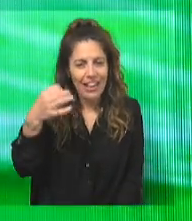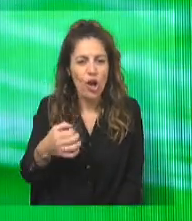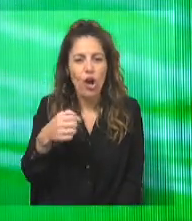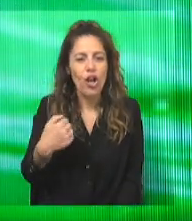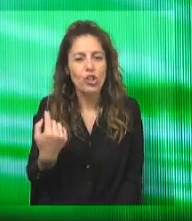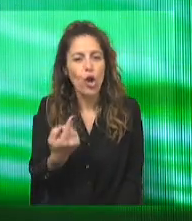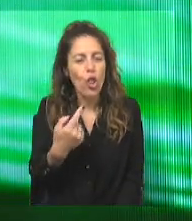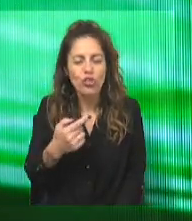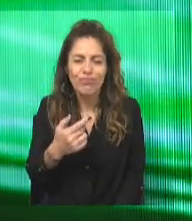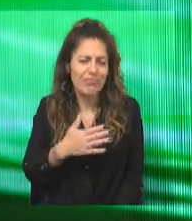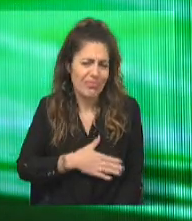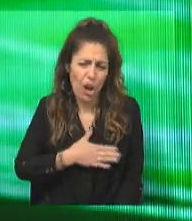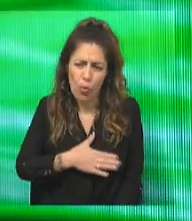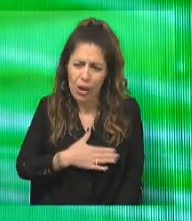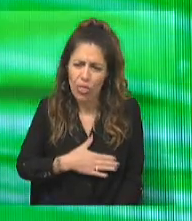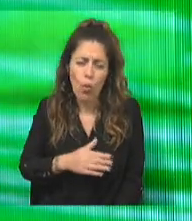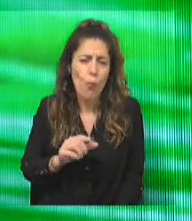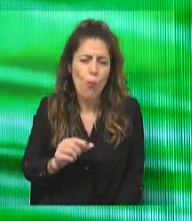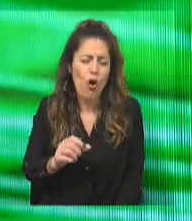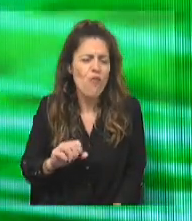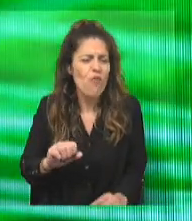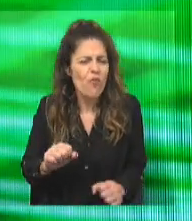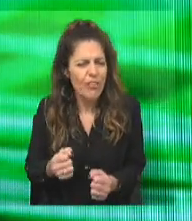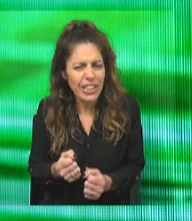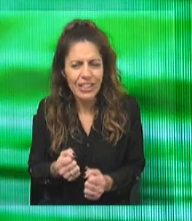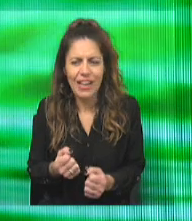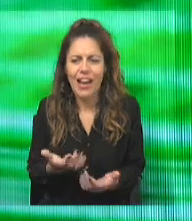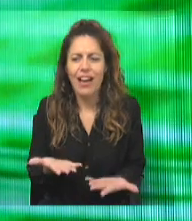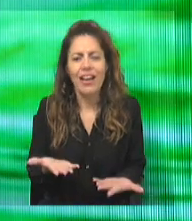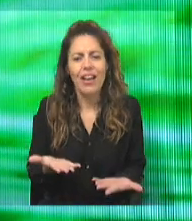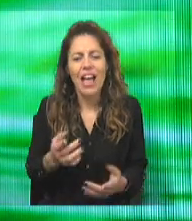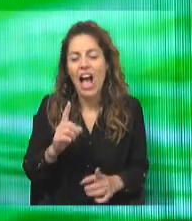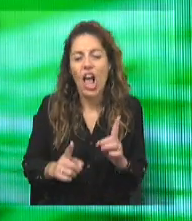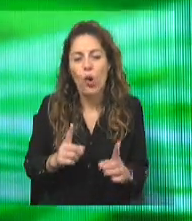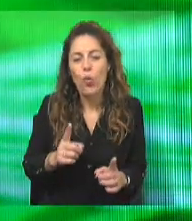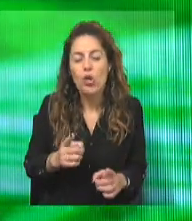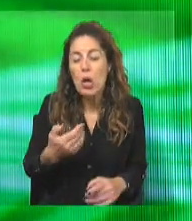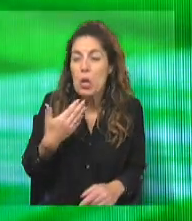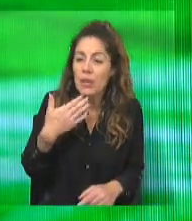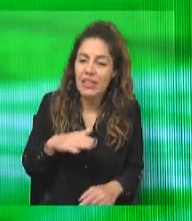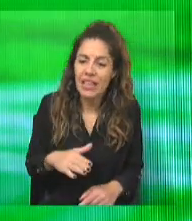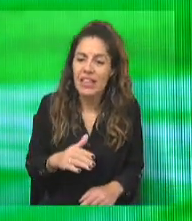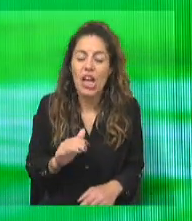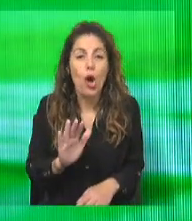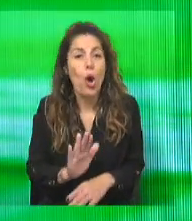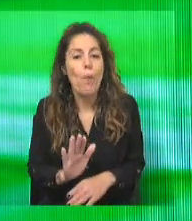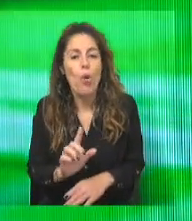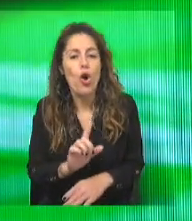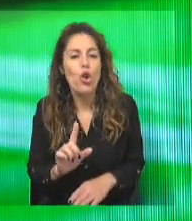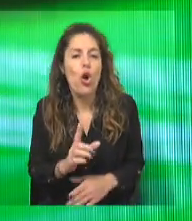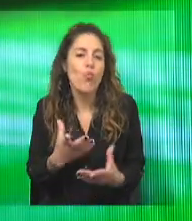todos estamos de acuerdo ha sido un poco fría algunos lo interpretan como que bueno no hay